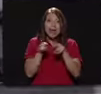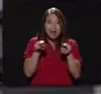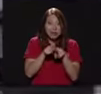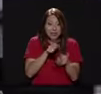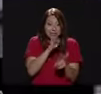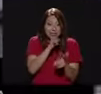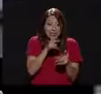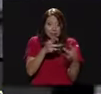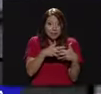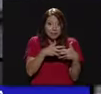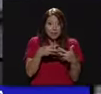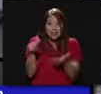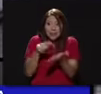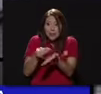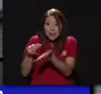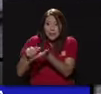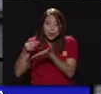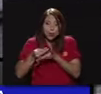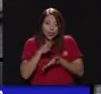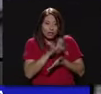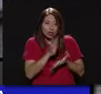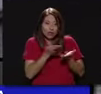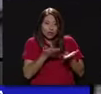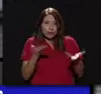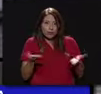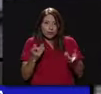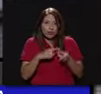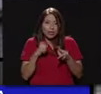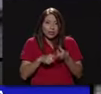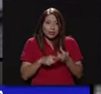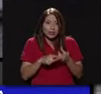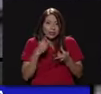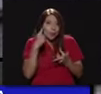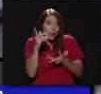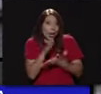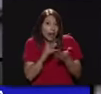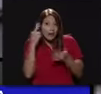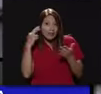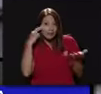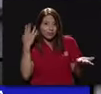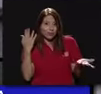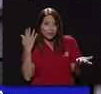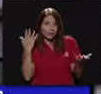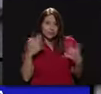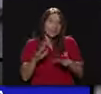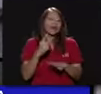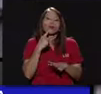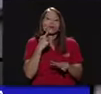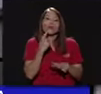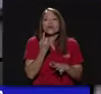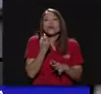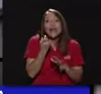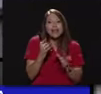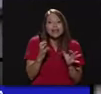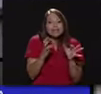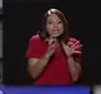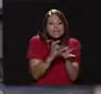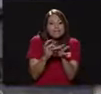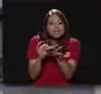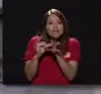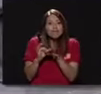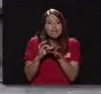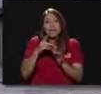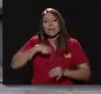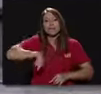claro, de los insumos, ¿verdad? Exacto. Entonces, por alguna razón, ya lo hemos dicho, ¿verdad?, la falta de encanamientos,